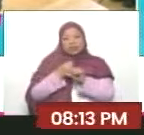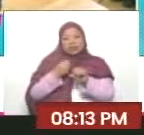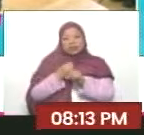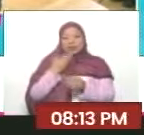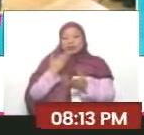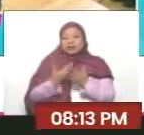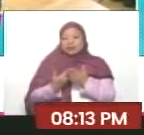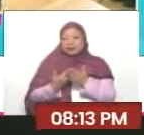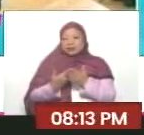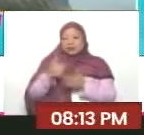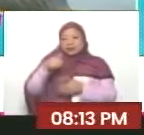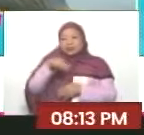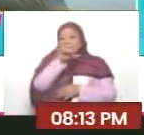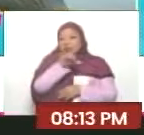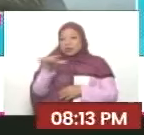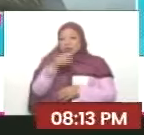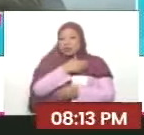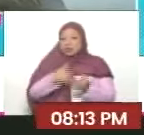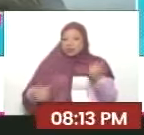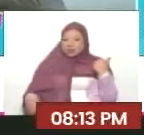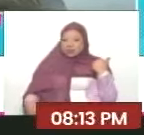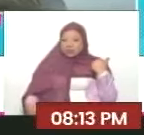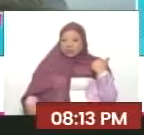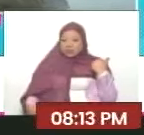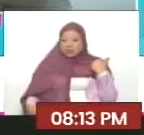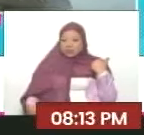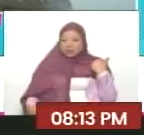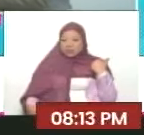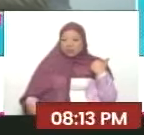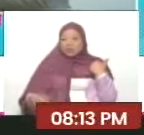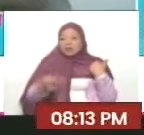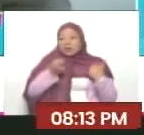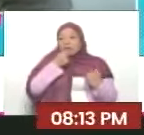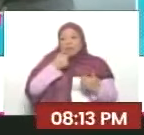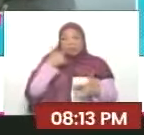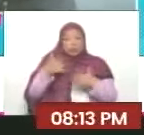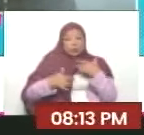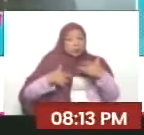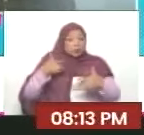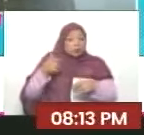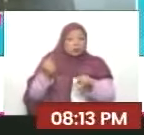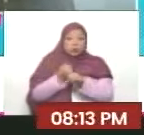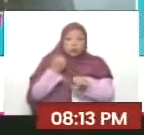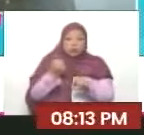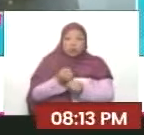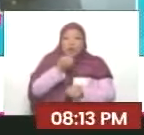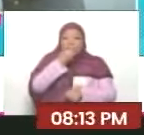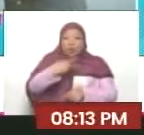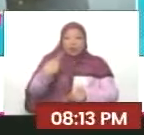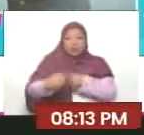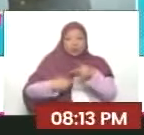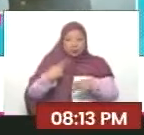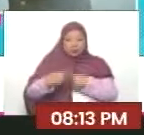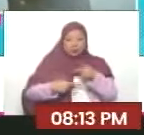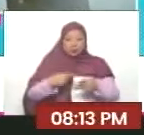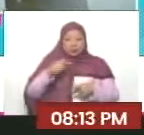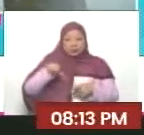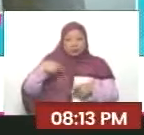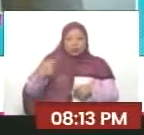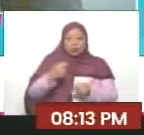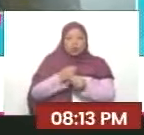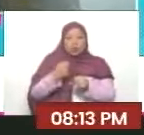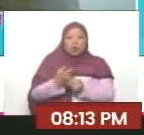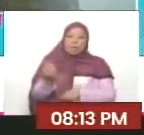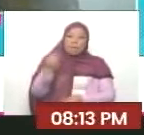semana presidencial intensa, buena y provechosa. Y en el programa